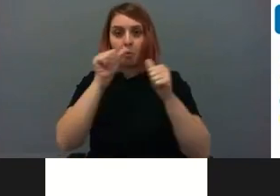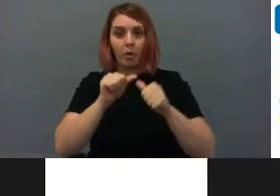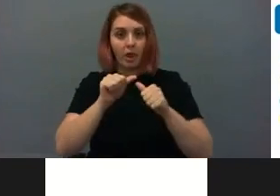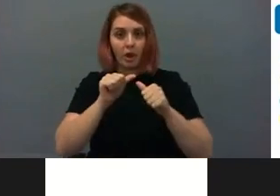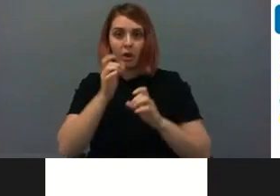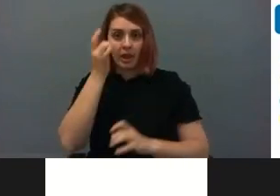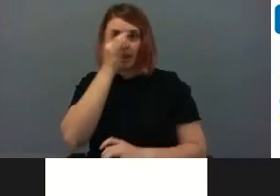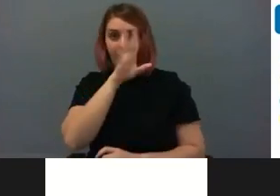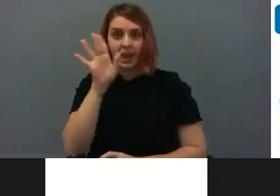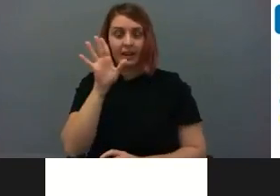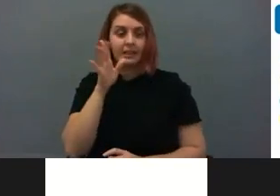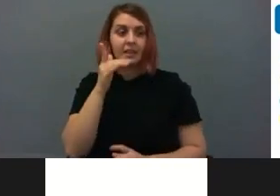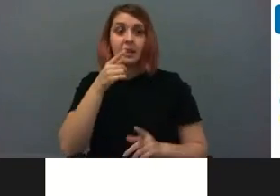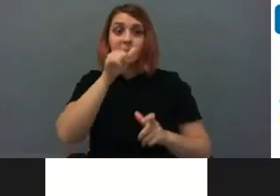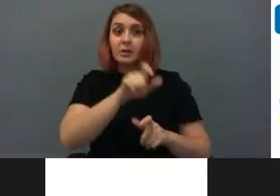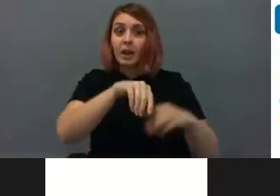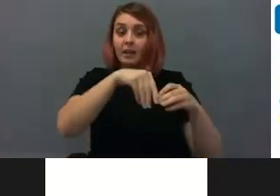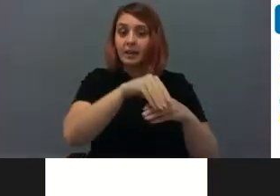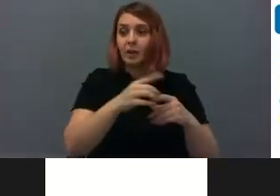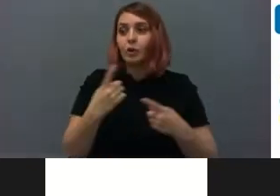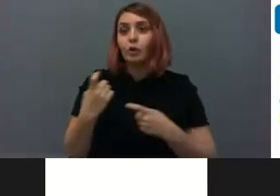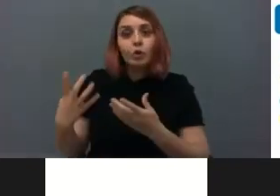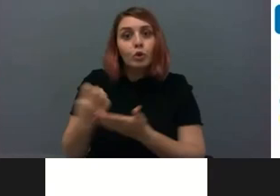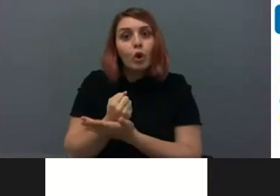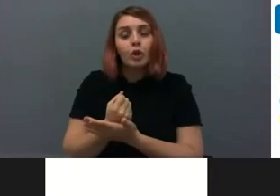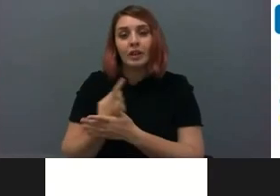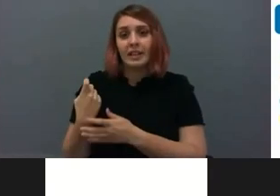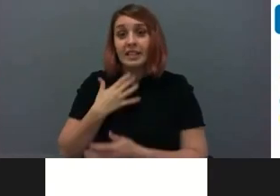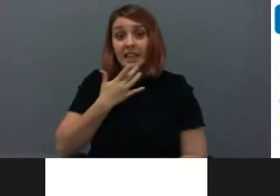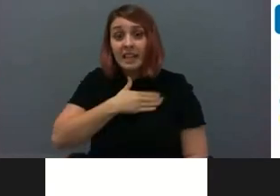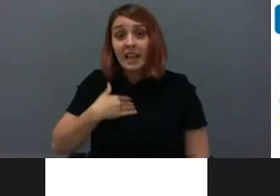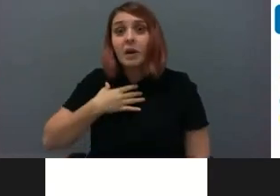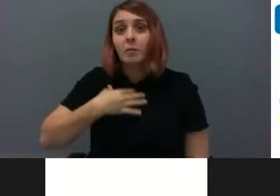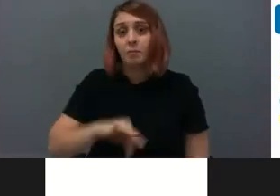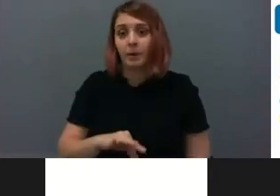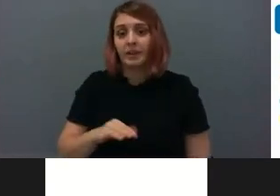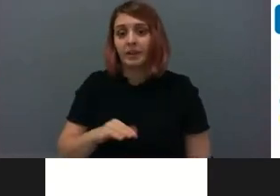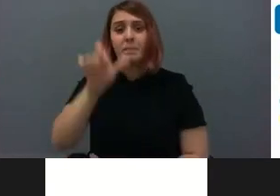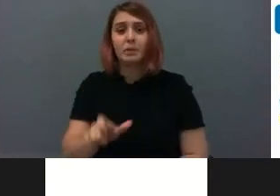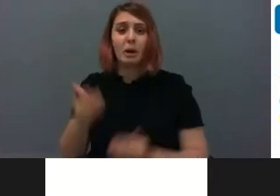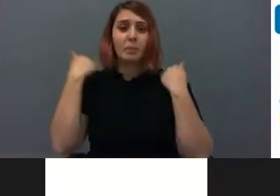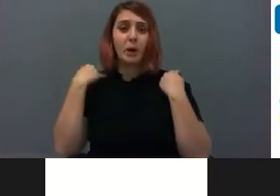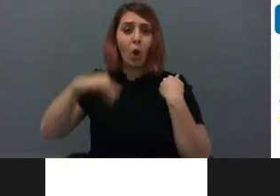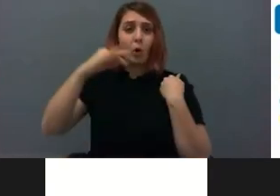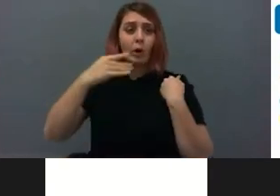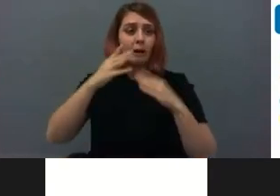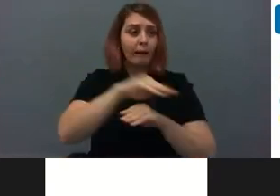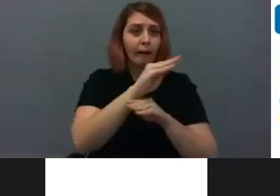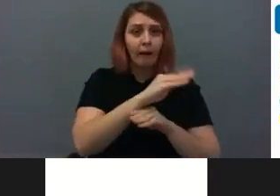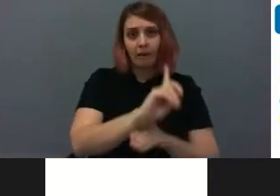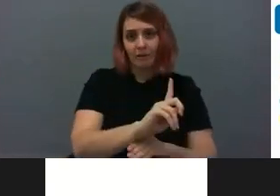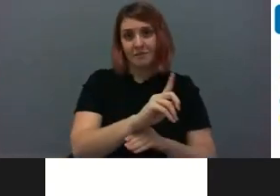que necesita de todos. Y si se quiere, se puede, y no dejar que sea una sola persona en la casa en la que se encargue de los